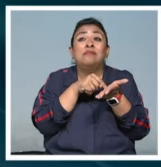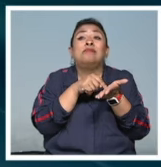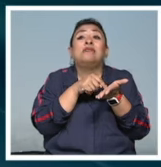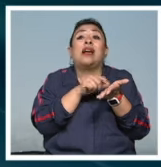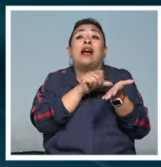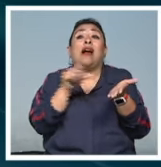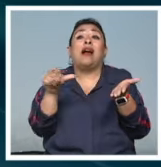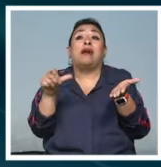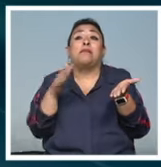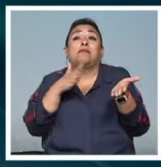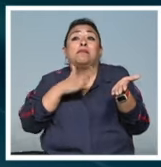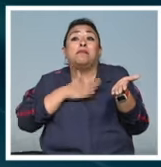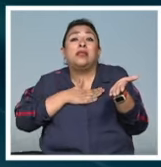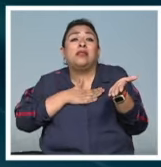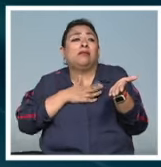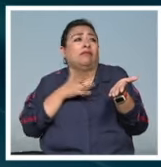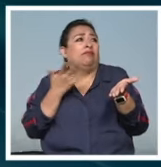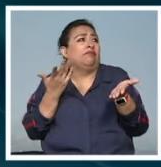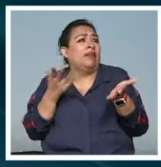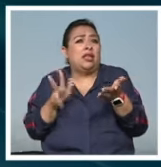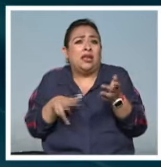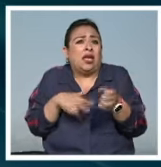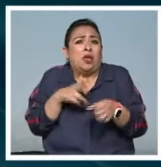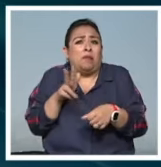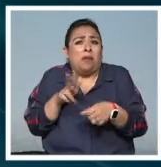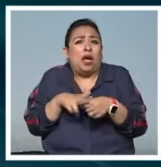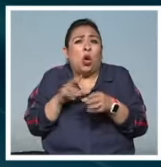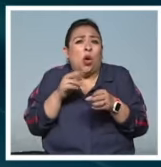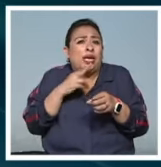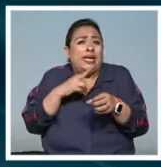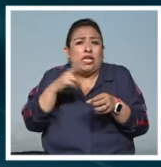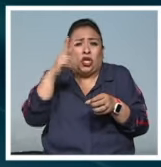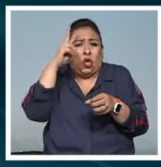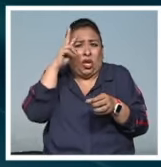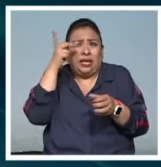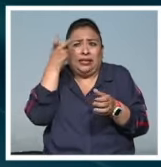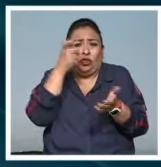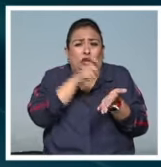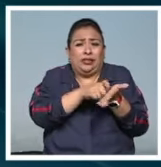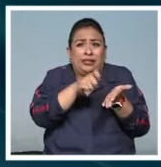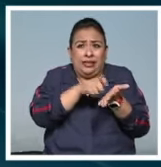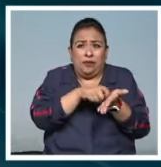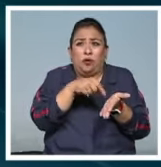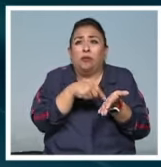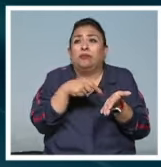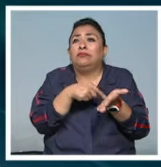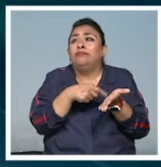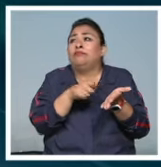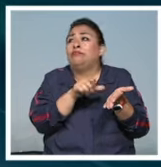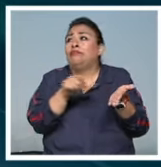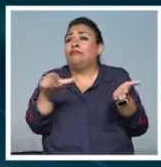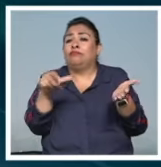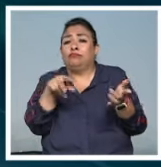escribo desde la simpleza y desde la ignorancia más grande. Estoy escribiendo desde la matriz